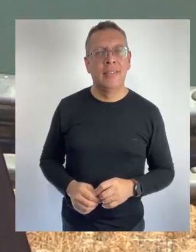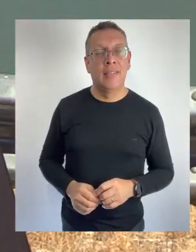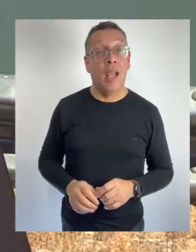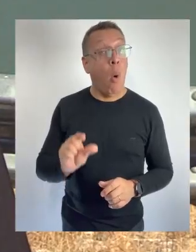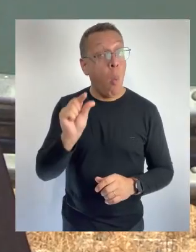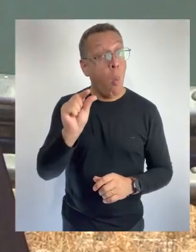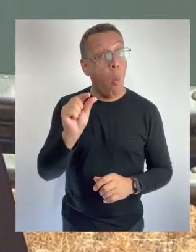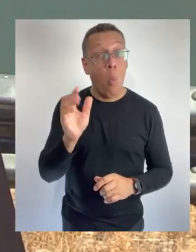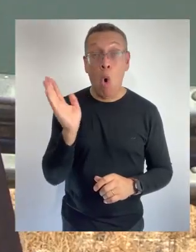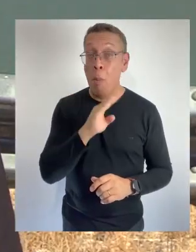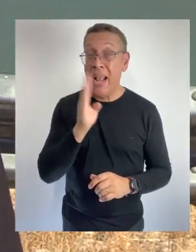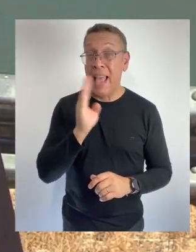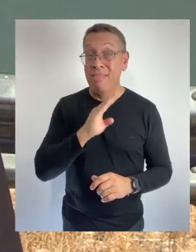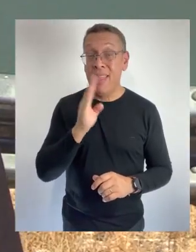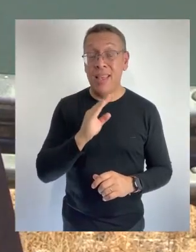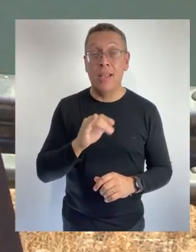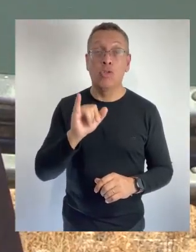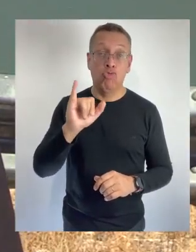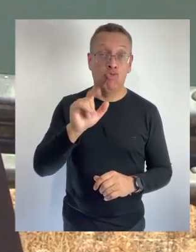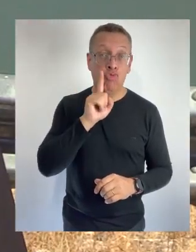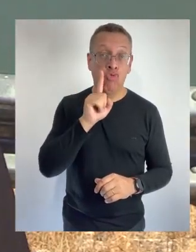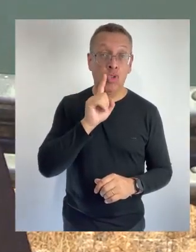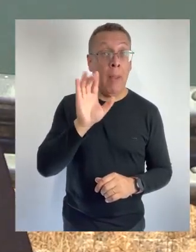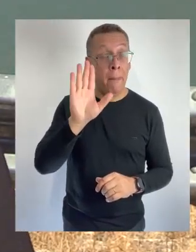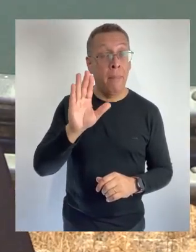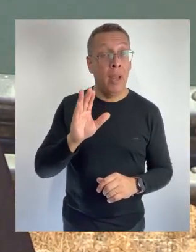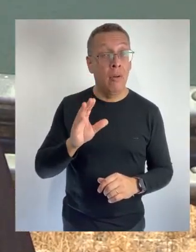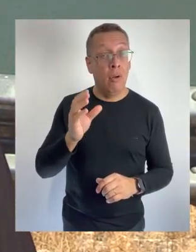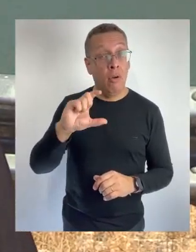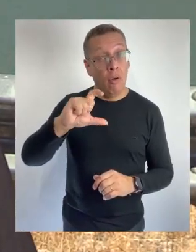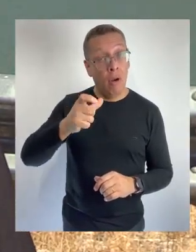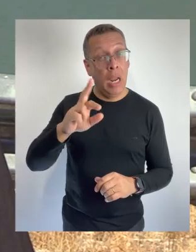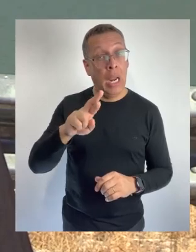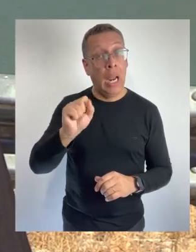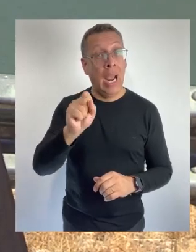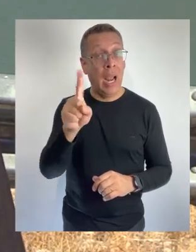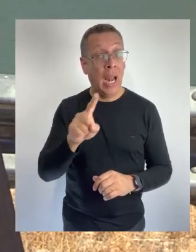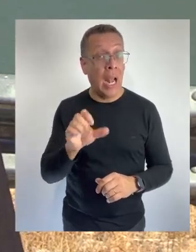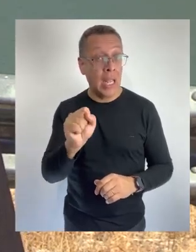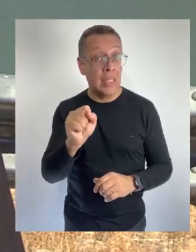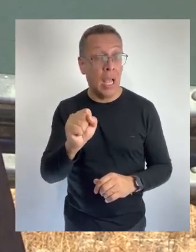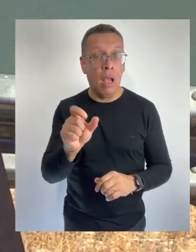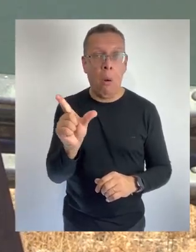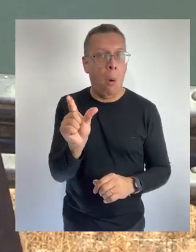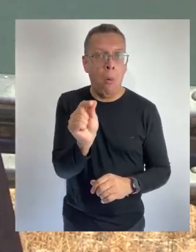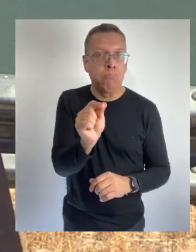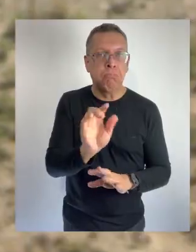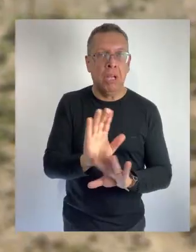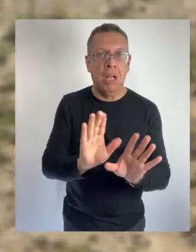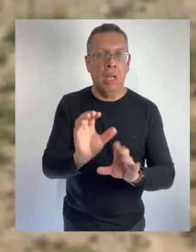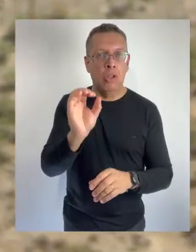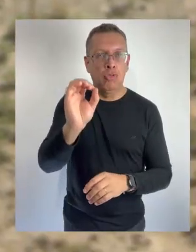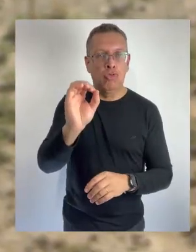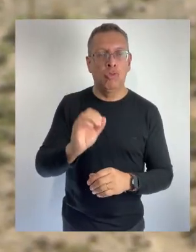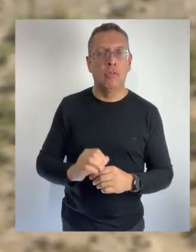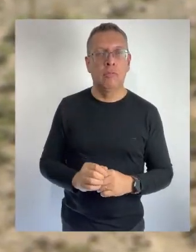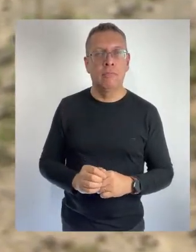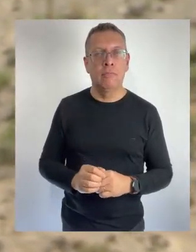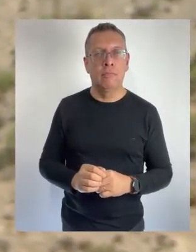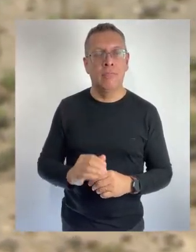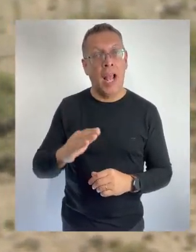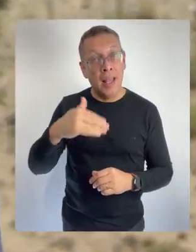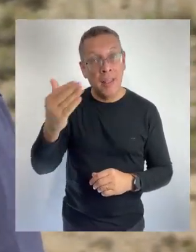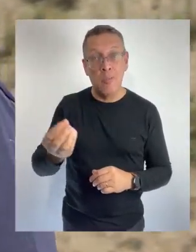picante, pero no hay graso. No hay graso, ya. Bueno. Bueno, la cocina francesa es igual, ¿eh? Nos hablamos del colesterol, pero nos hablamos de la